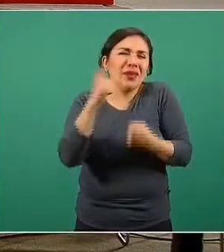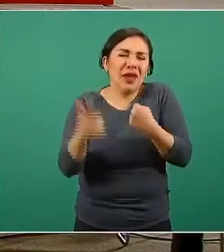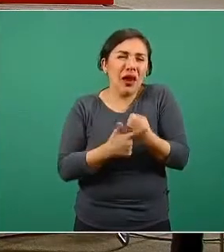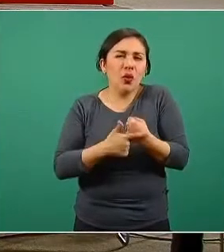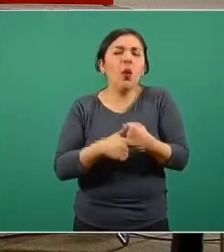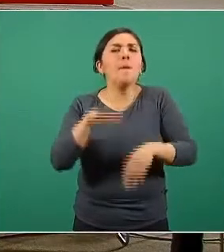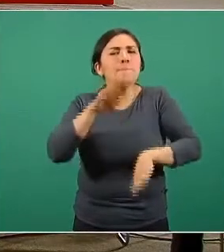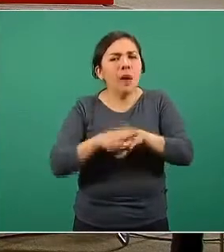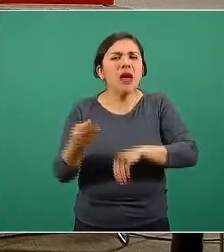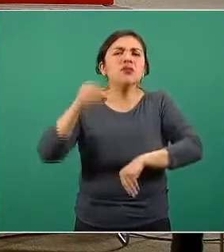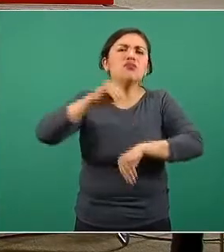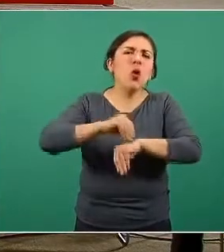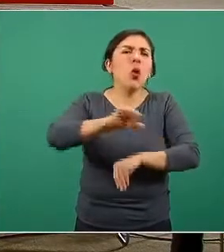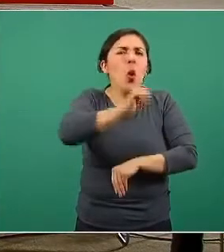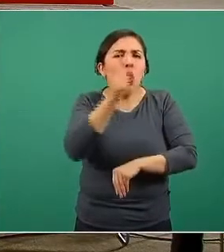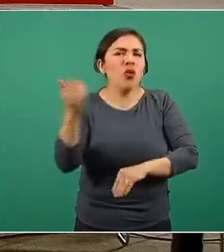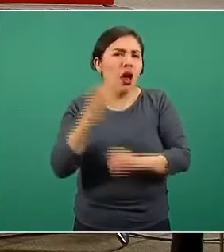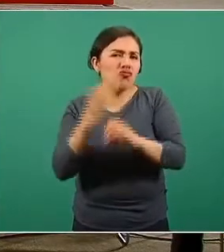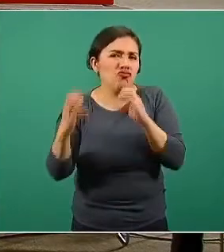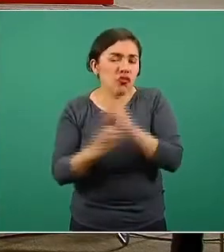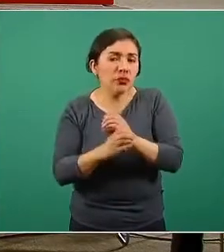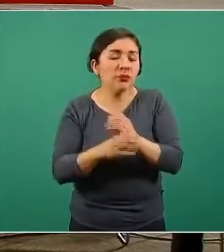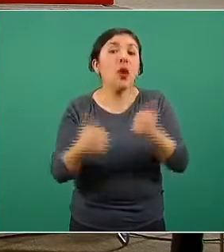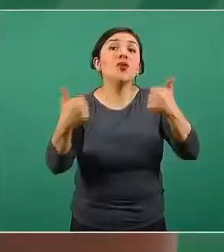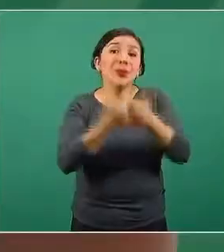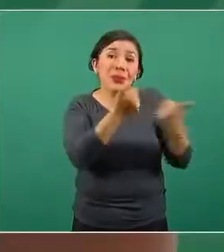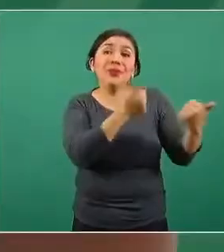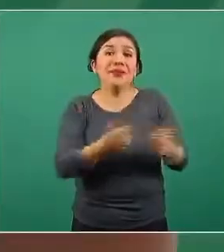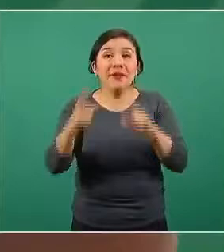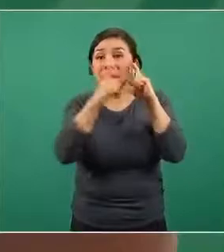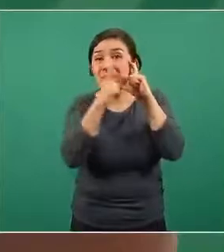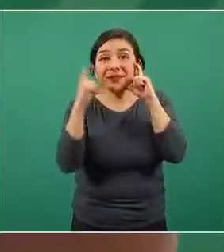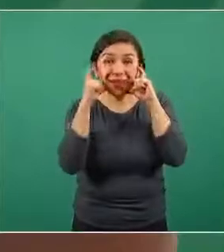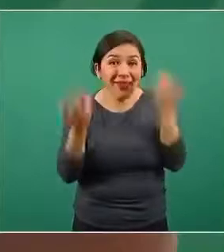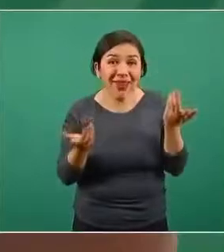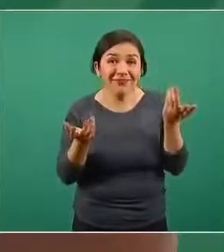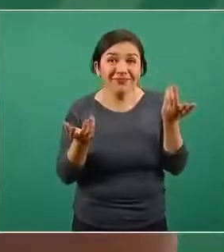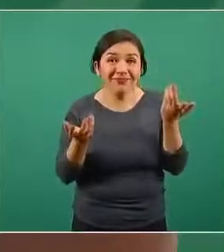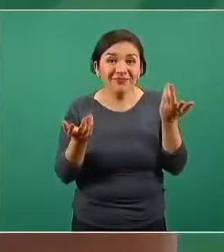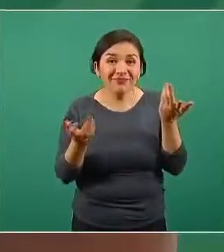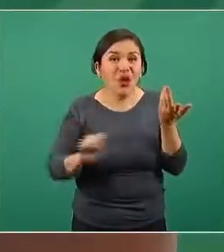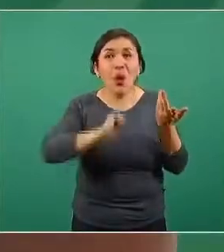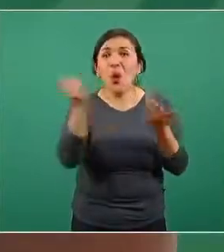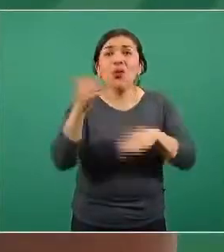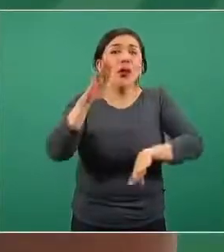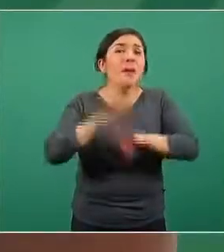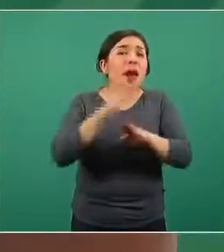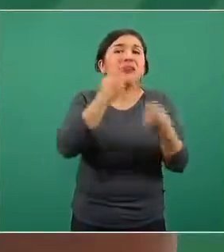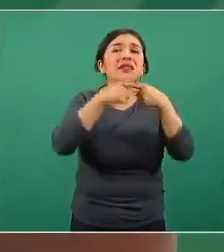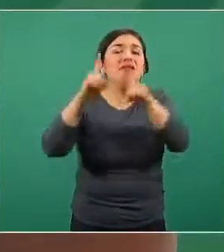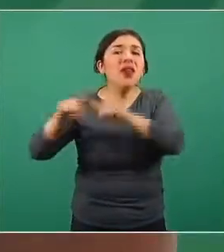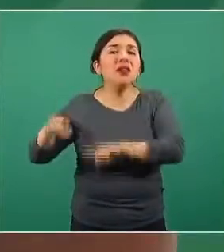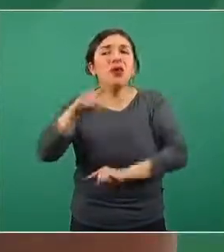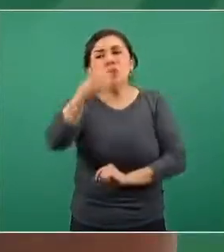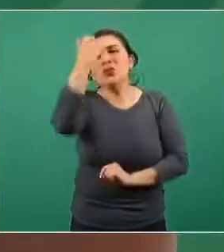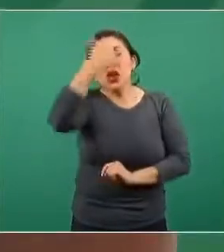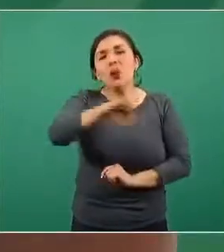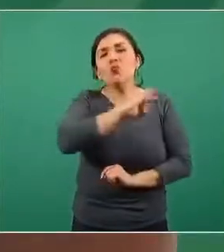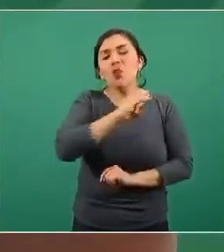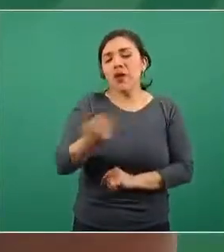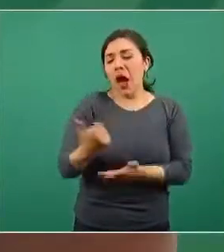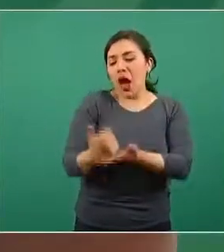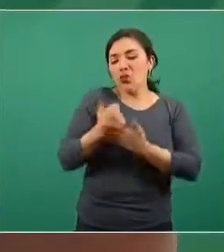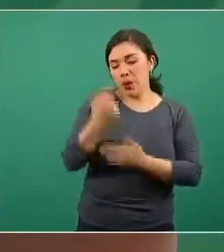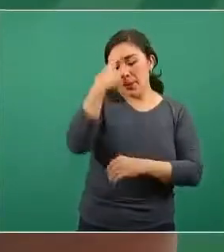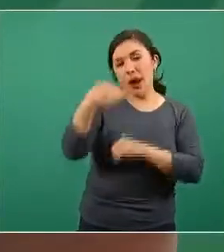Incorporar algunos elementos, llevar mascarillas, incorporar otro tipo de acciones que sabemos nos pueden